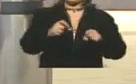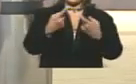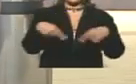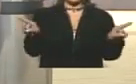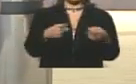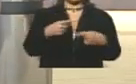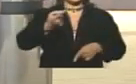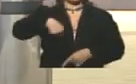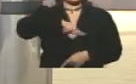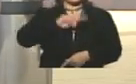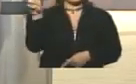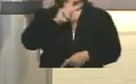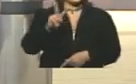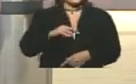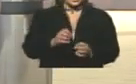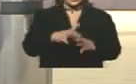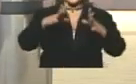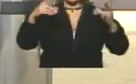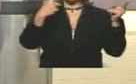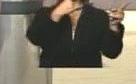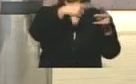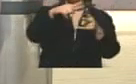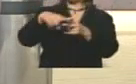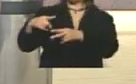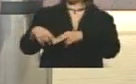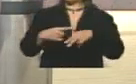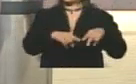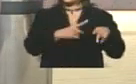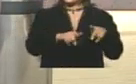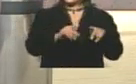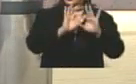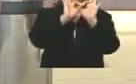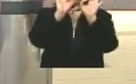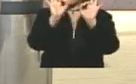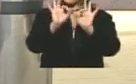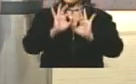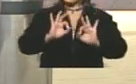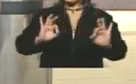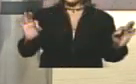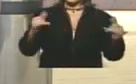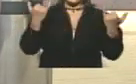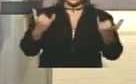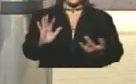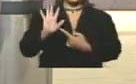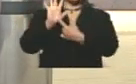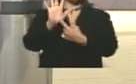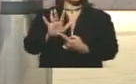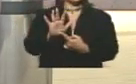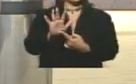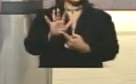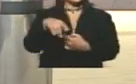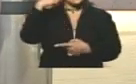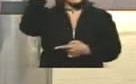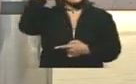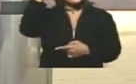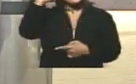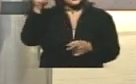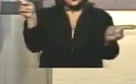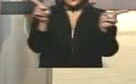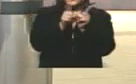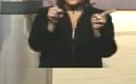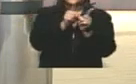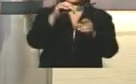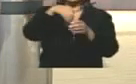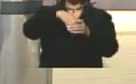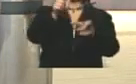tiene nuestra música tradicional es una gran diversidad de ritmos y formas, así que a continuación te voy a dejar con nuestra sección Entre Todos